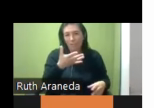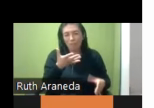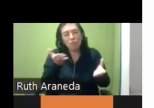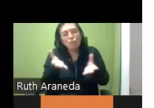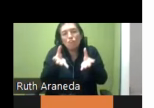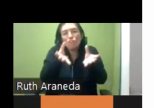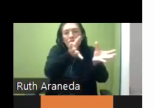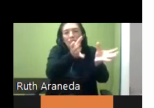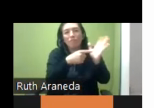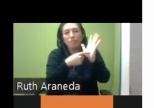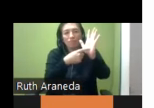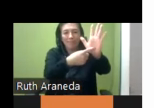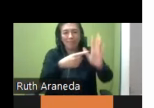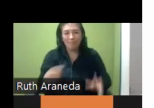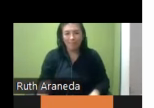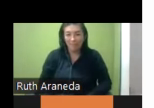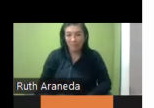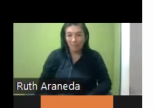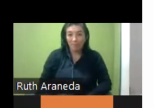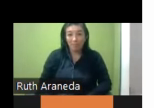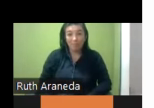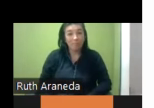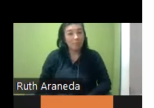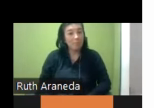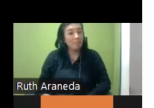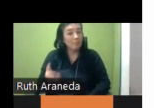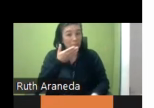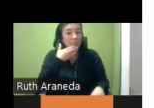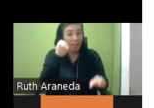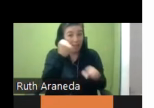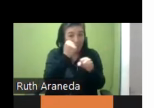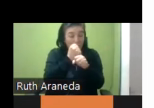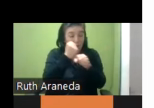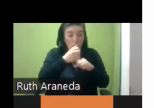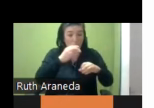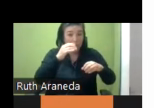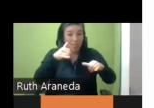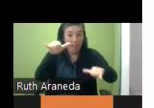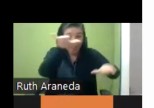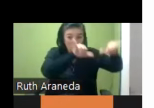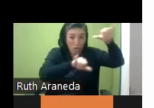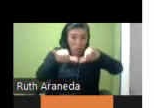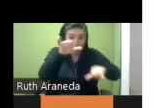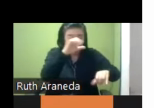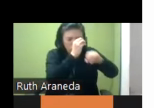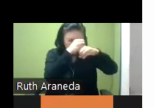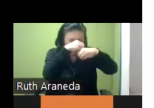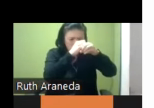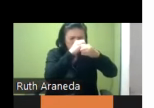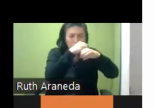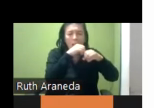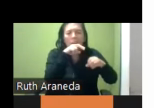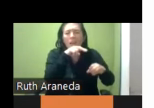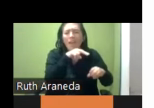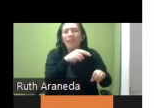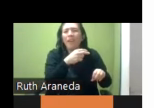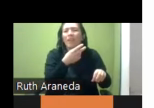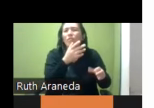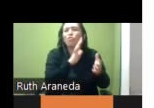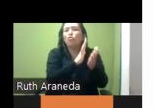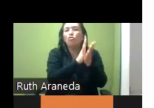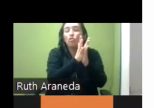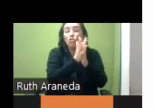museológicas. Y como parte de los trabajos de laboratorio surgen todas las posibilidades que